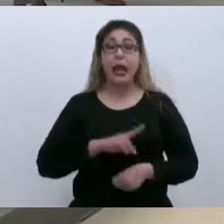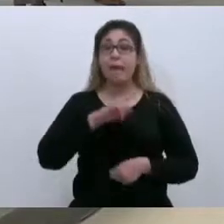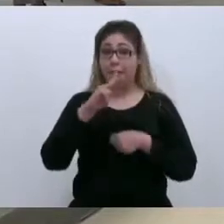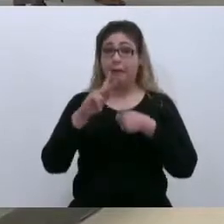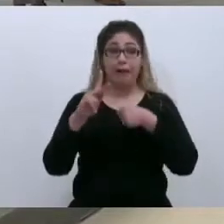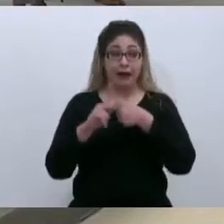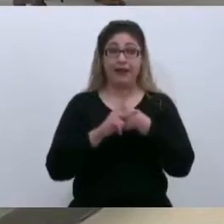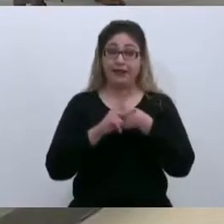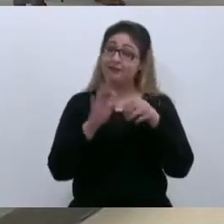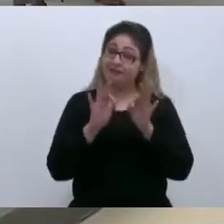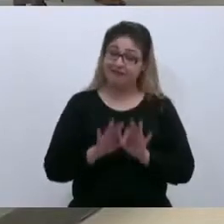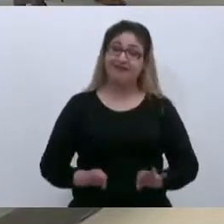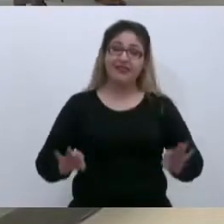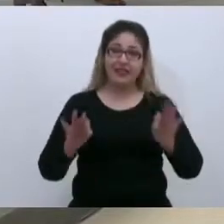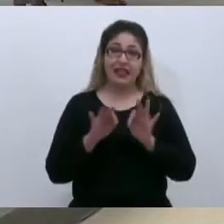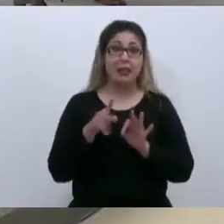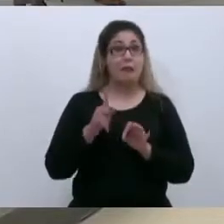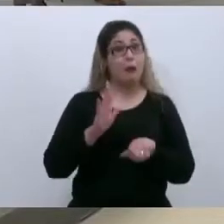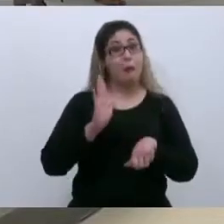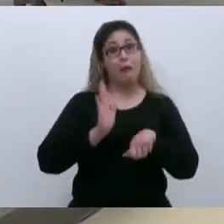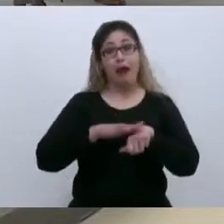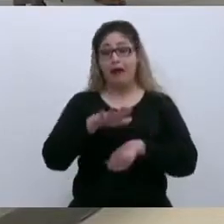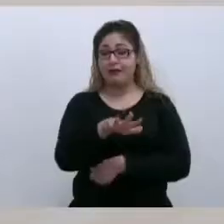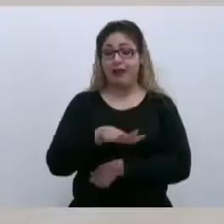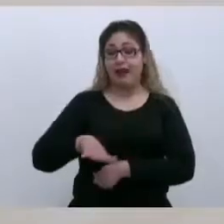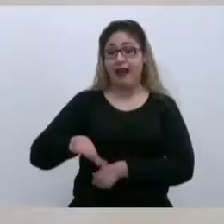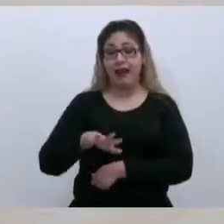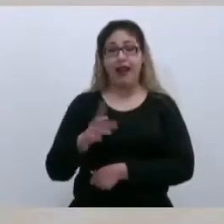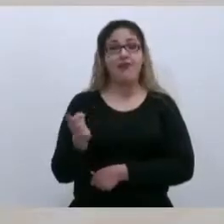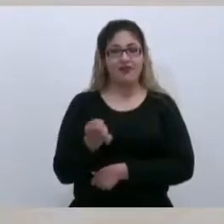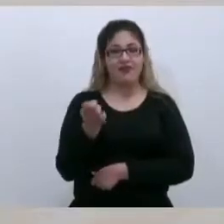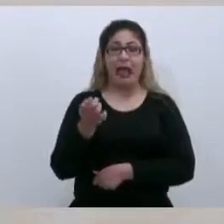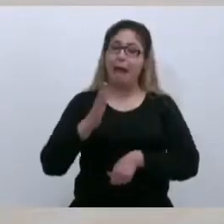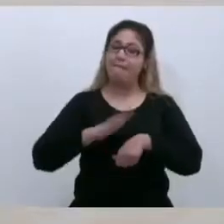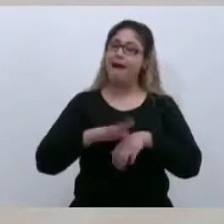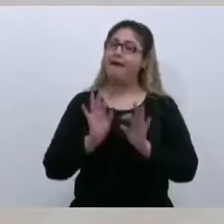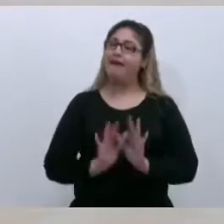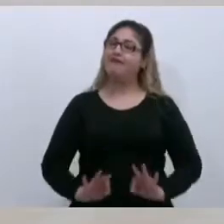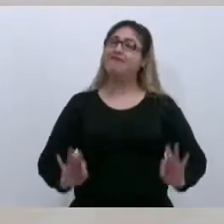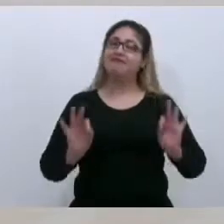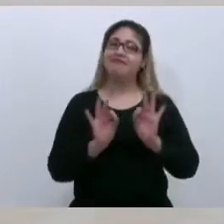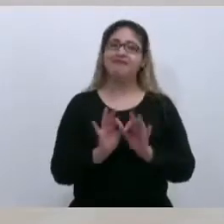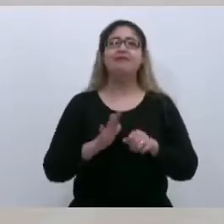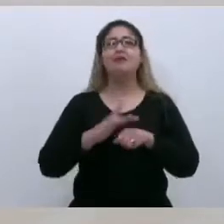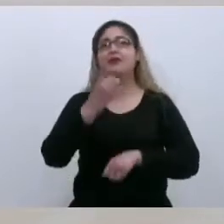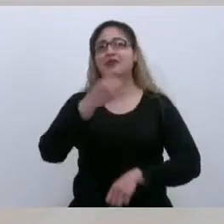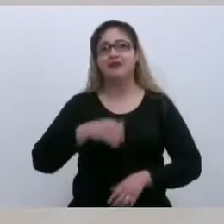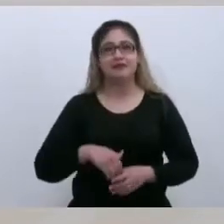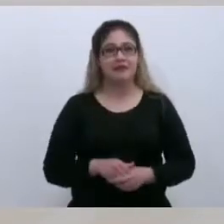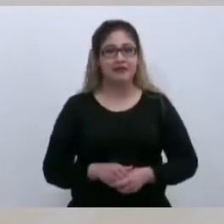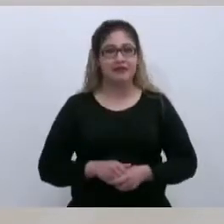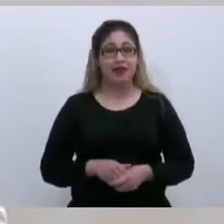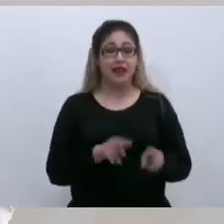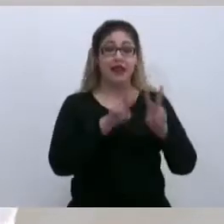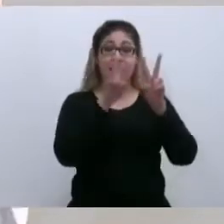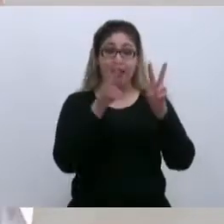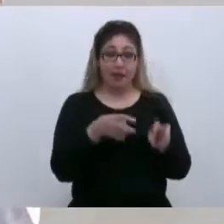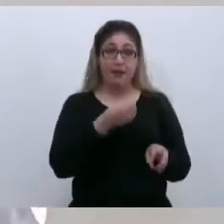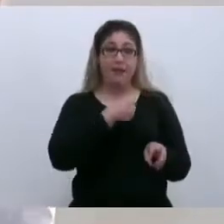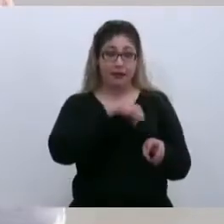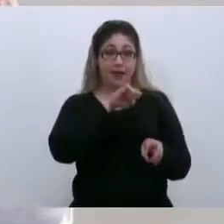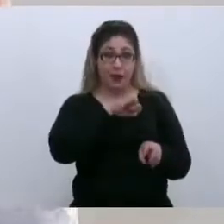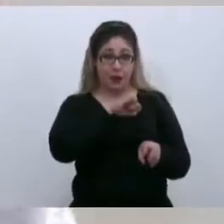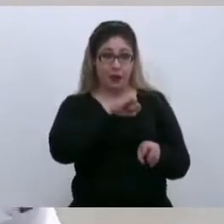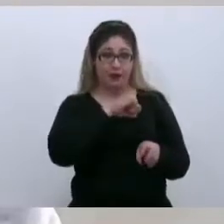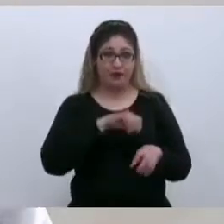zona, porque pareciera muy claro que hay, en términos, en materia de salud para la cuarta transformación, pues